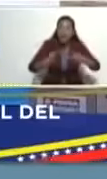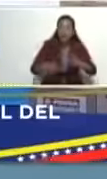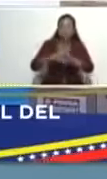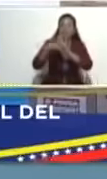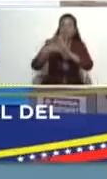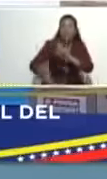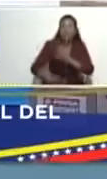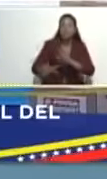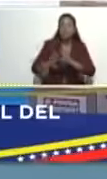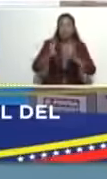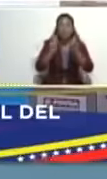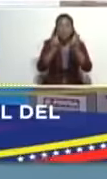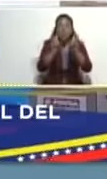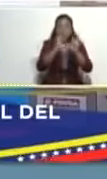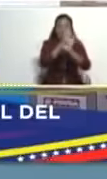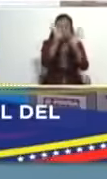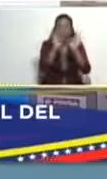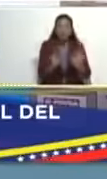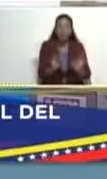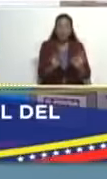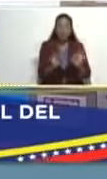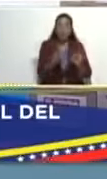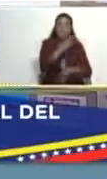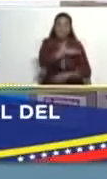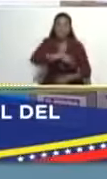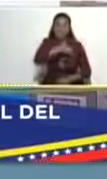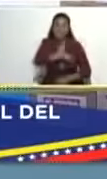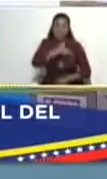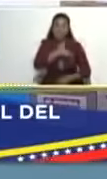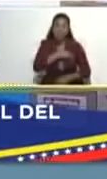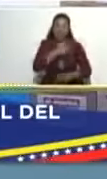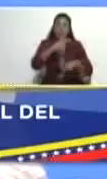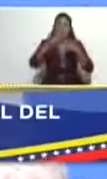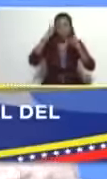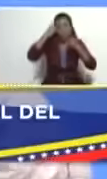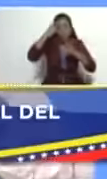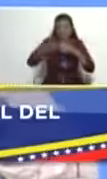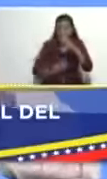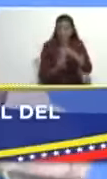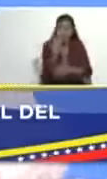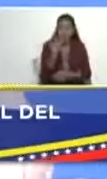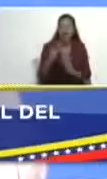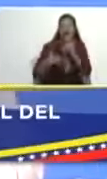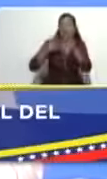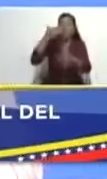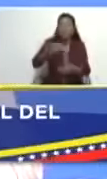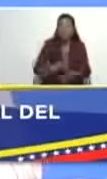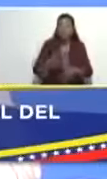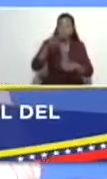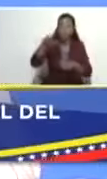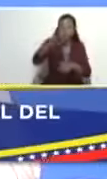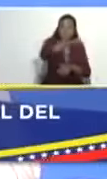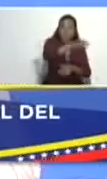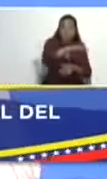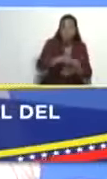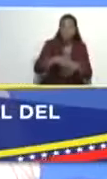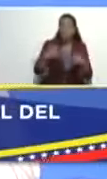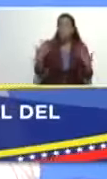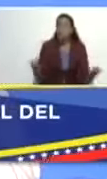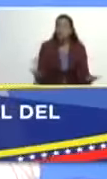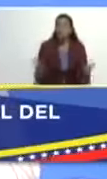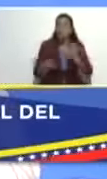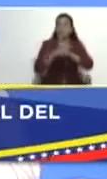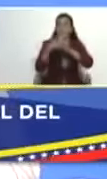derechos con las nuevas grandes misiones de nueva generación, avanzando integralmente en